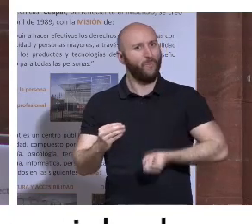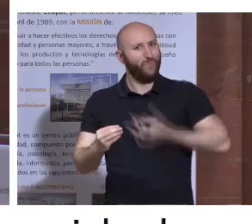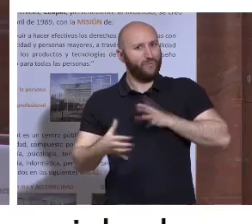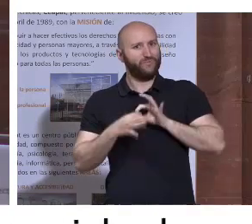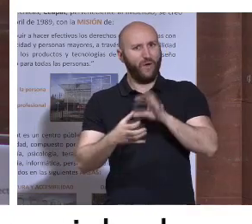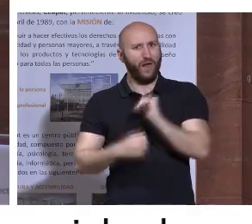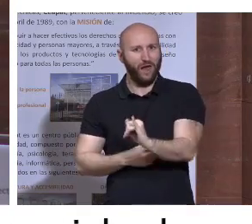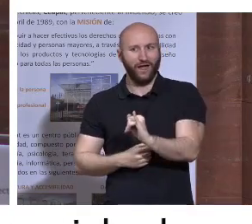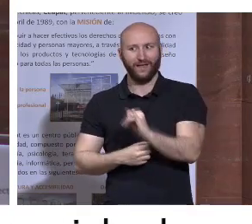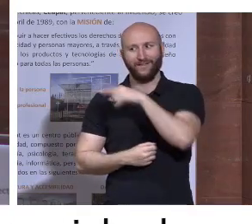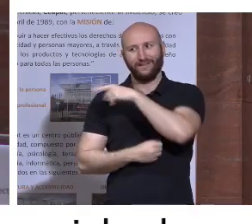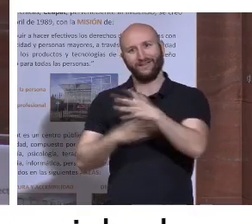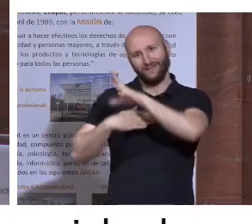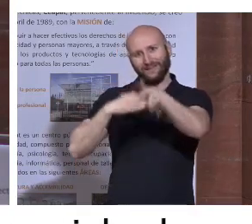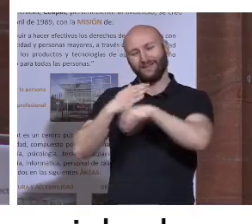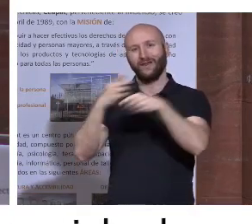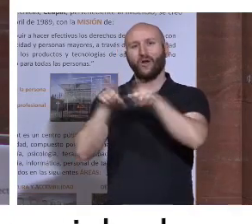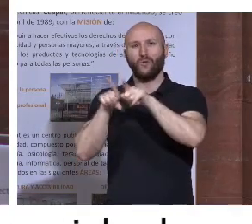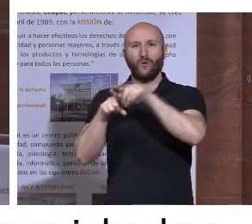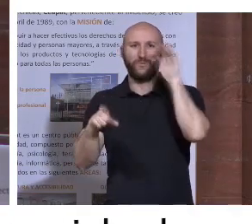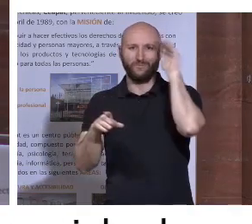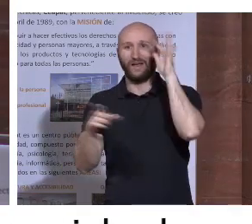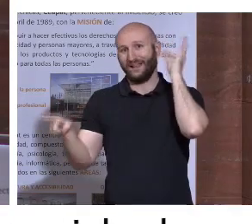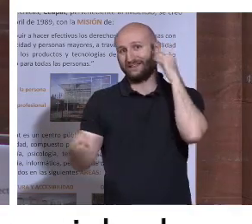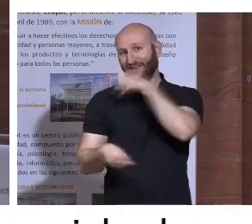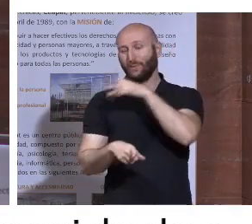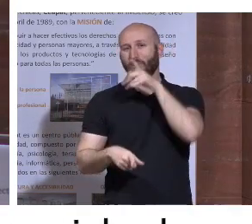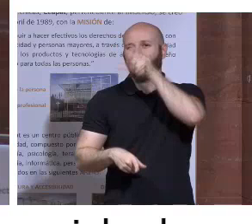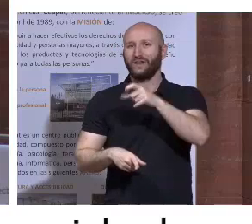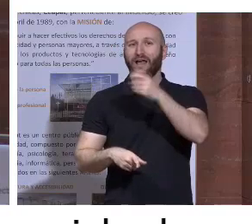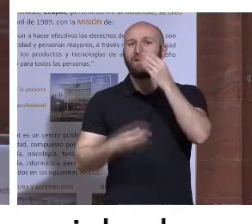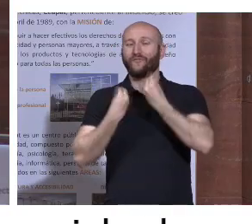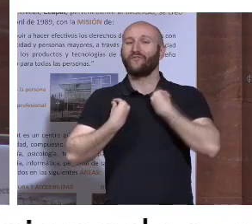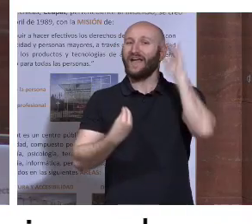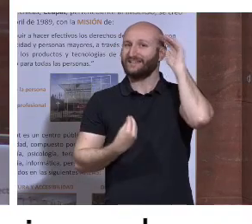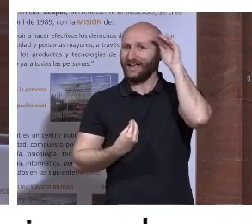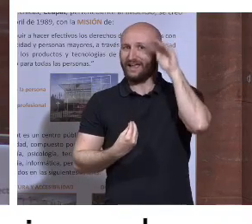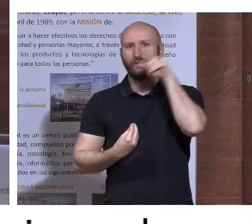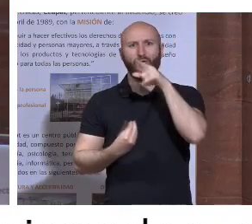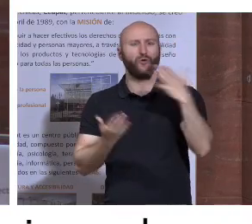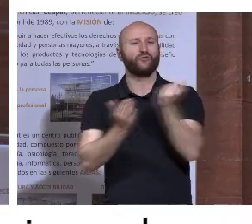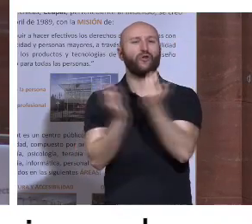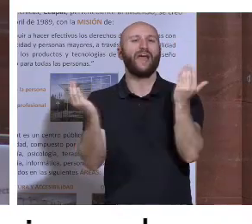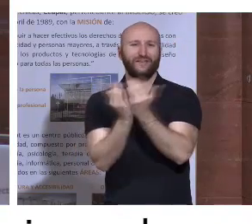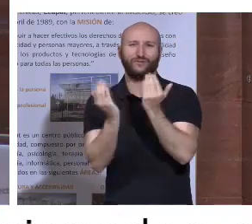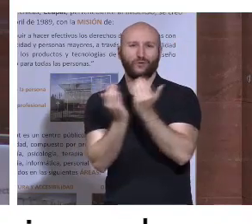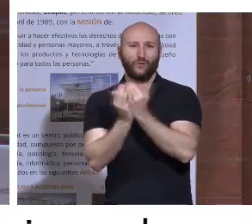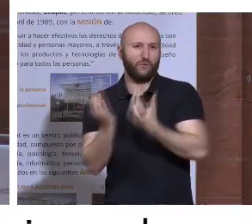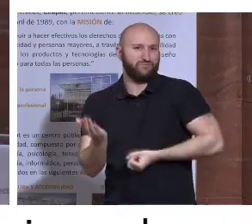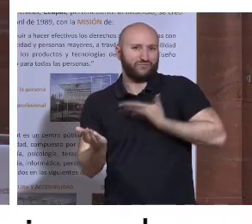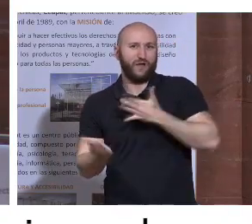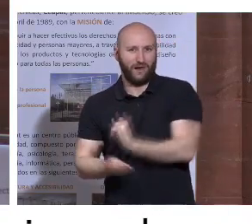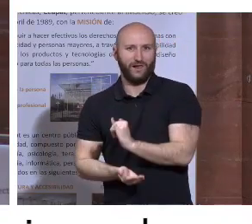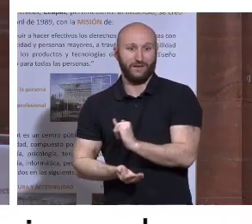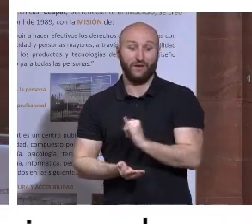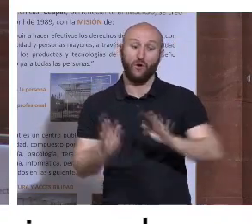y te añado a ti como anglosajona, los anglosajones son muy aficionados a todos los estudios de tendencias. Bueno, el último que yo